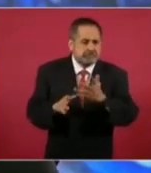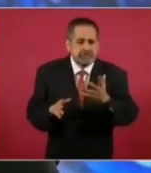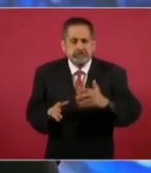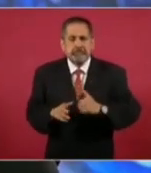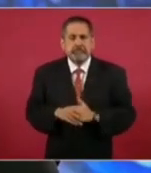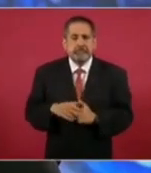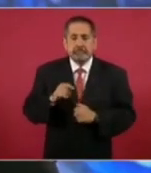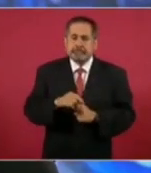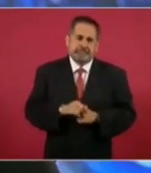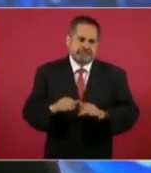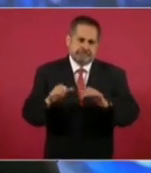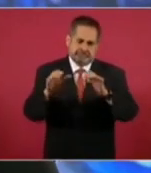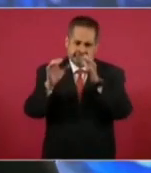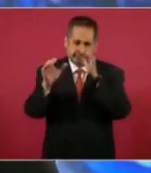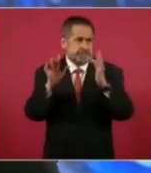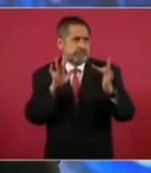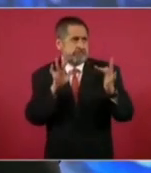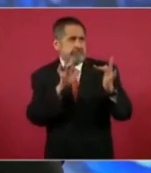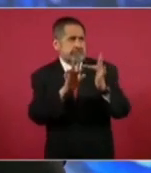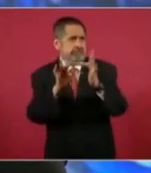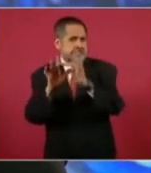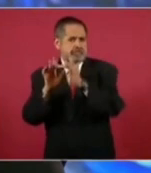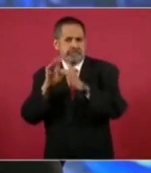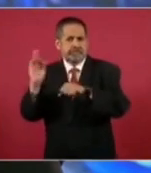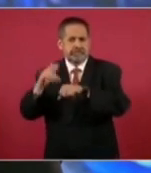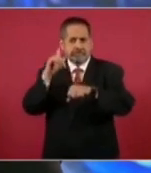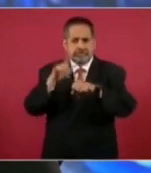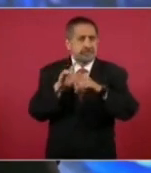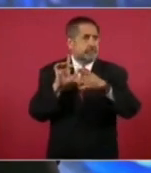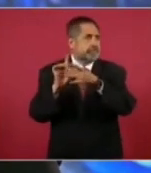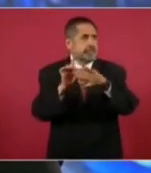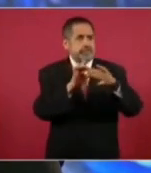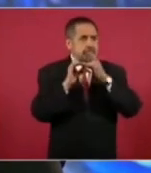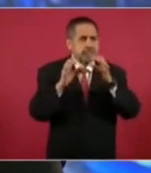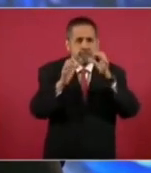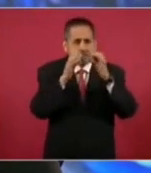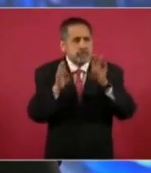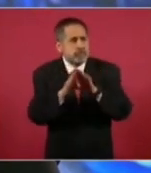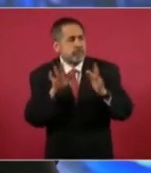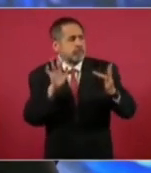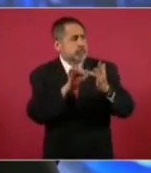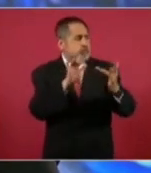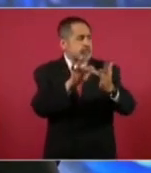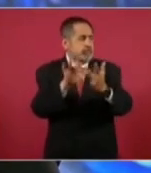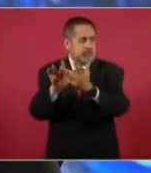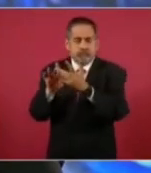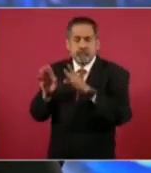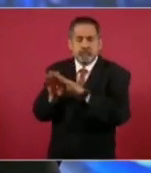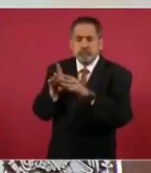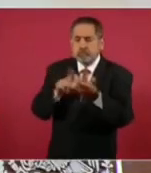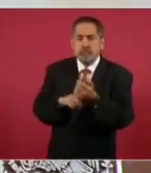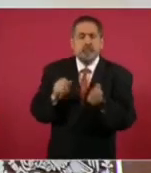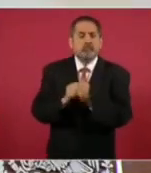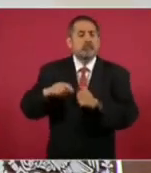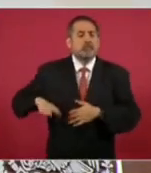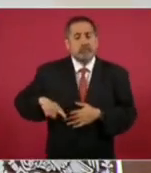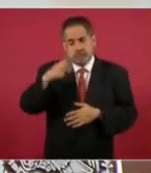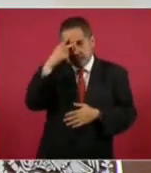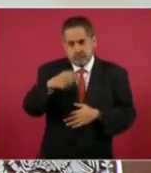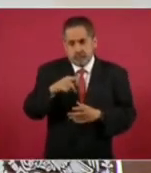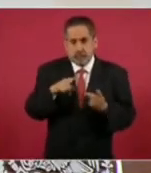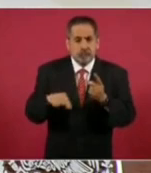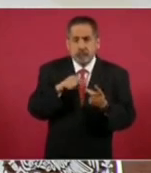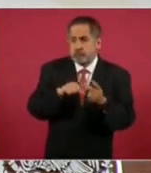la comunicación con las entidades federativas y las dependencias del Gobierno de México ubicadas en las